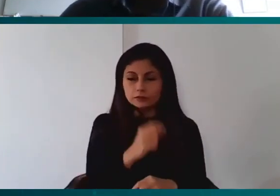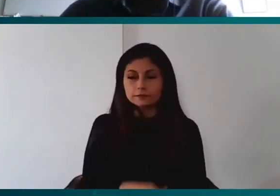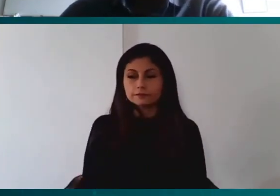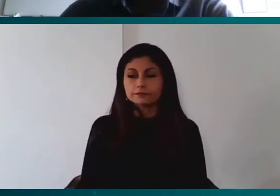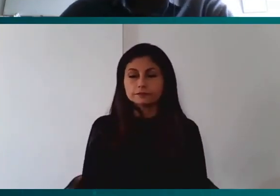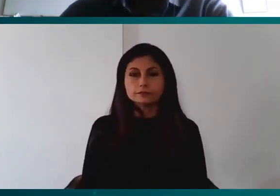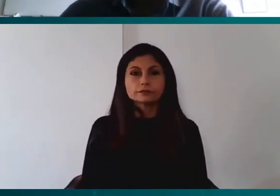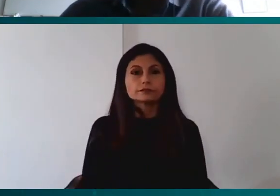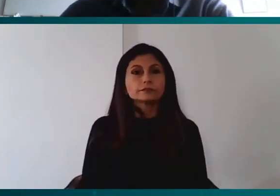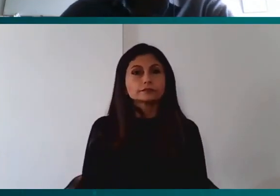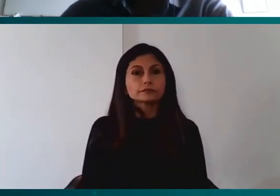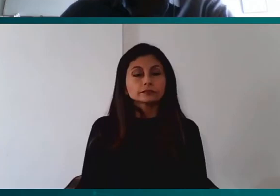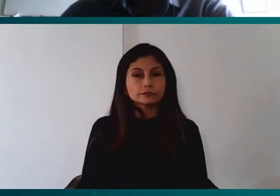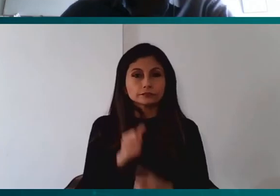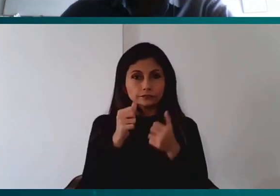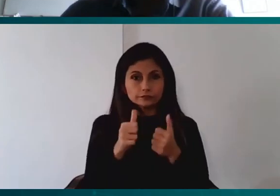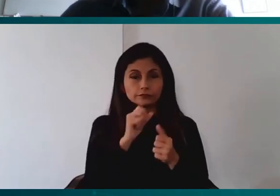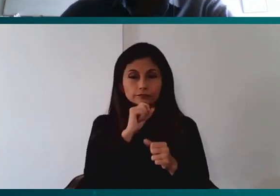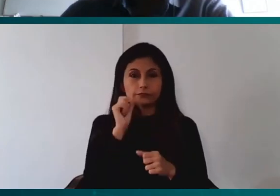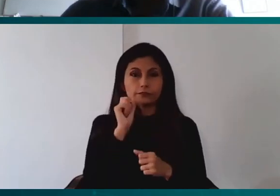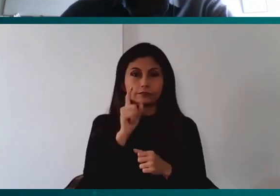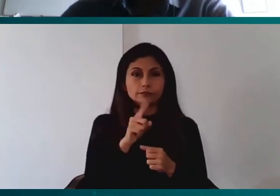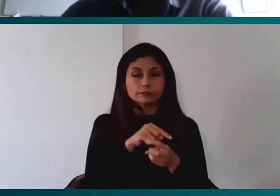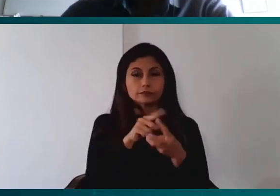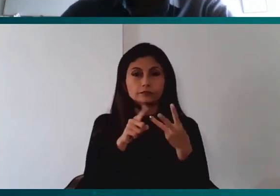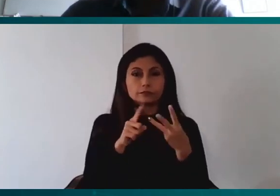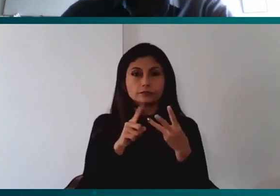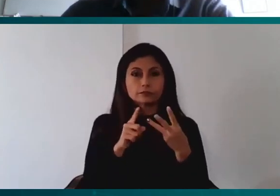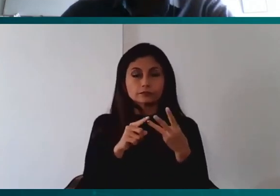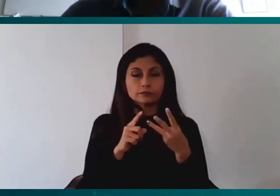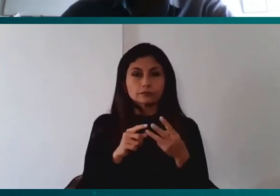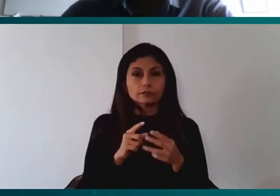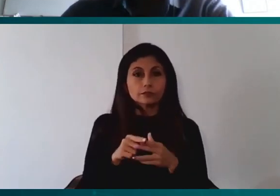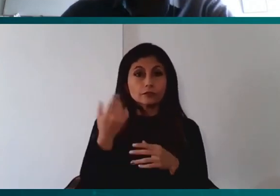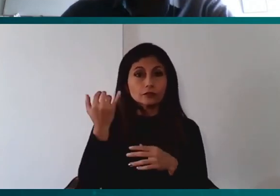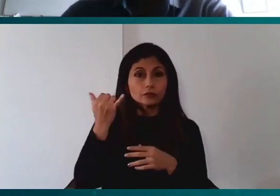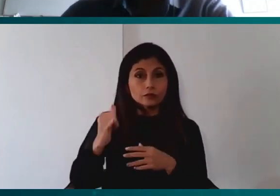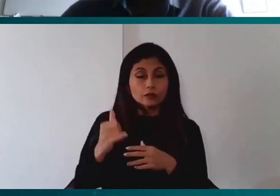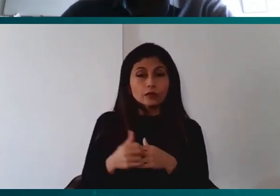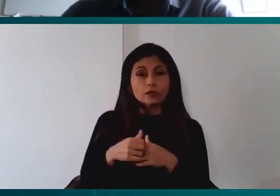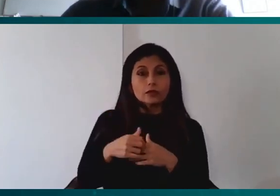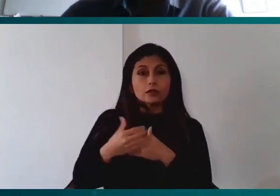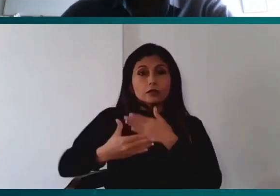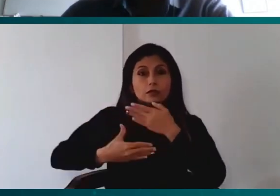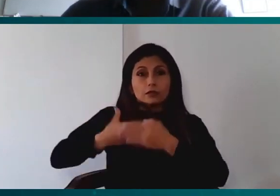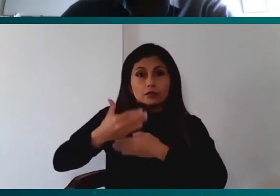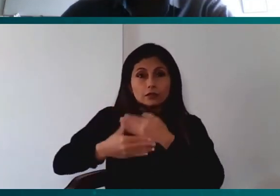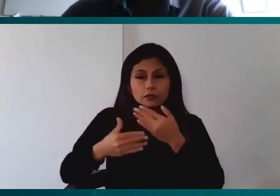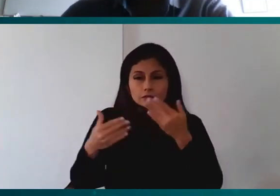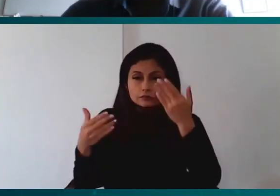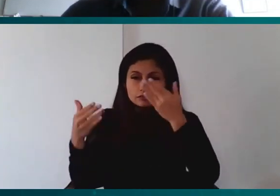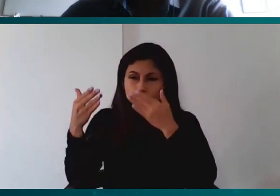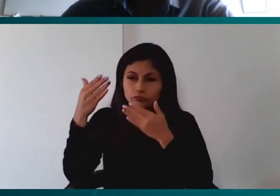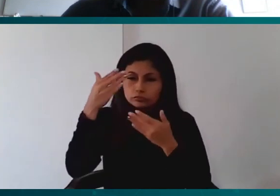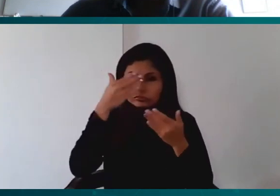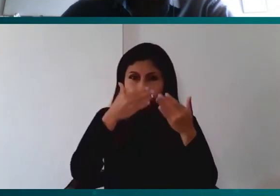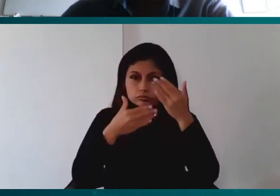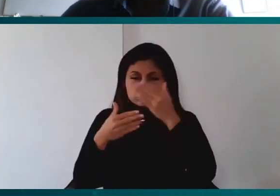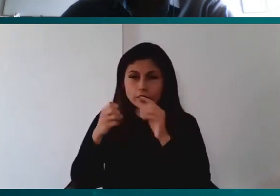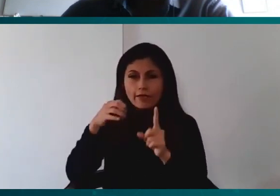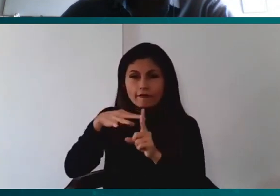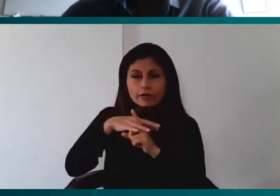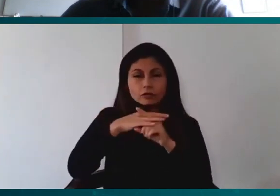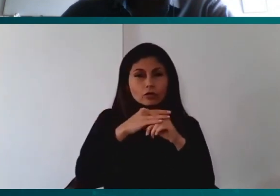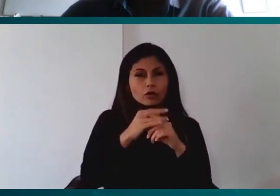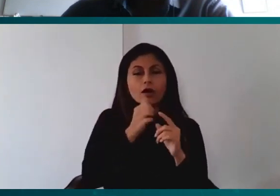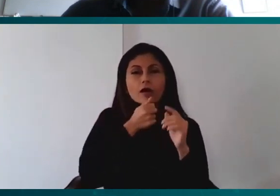Ok, perfecto. Por aquí tengo otra. Dice, ¿han desarrollado simulaciones para efectos de sedimentos en